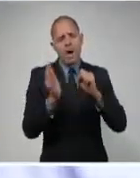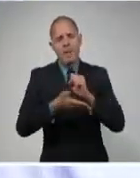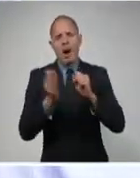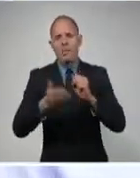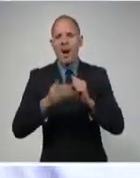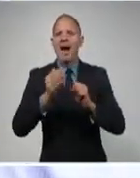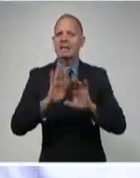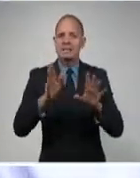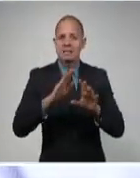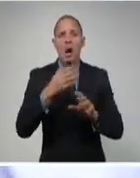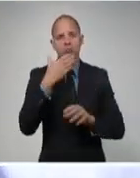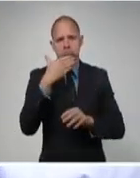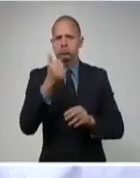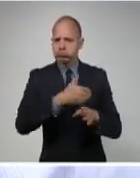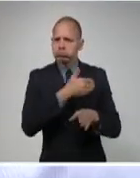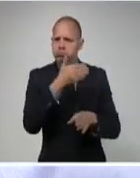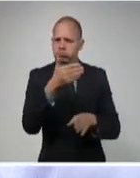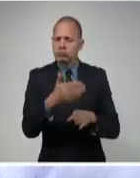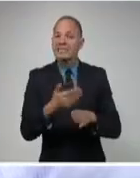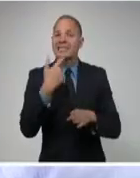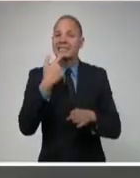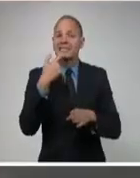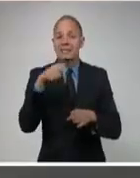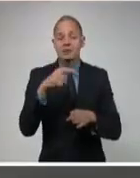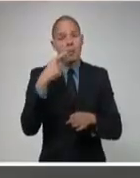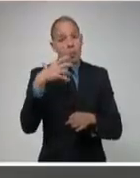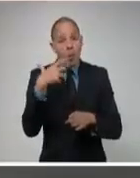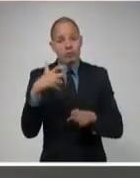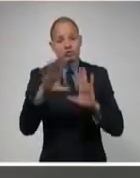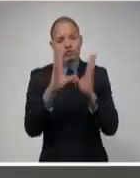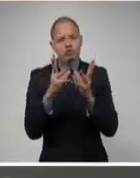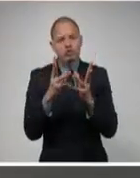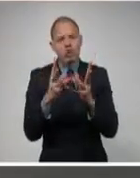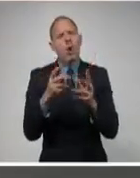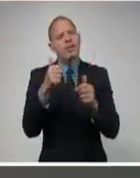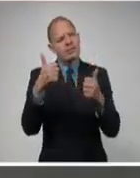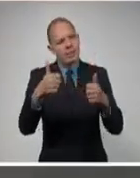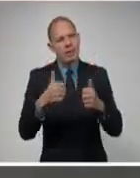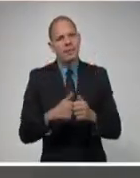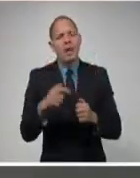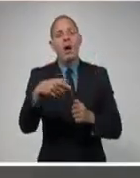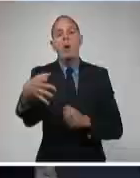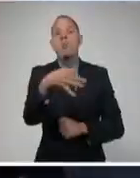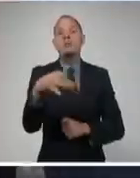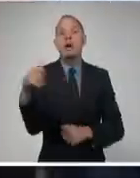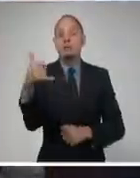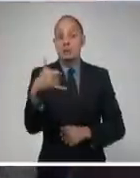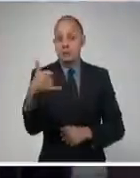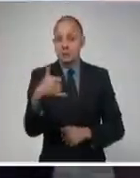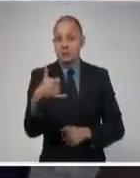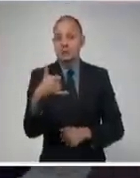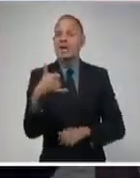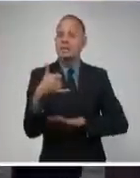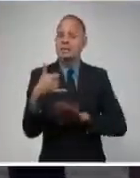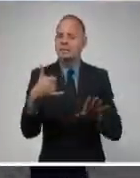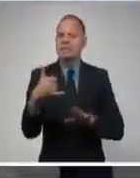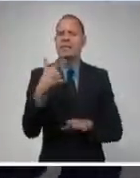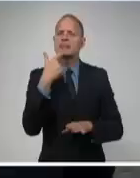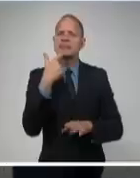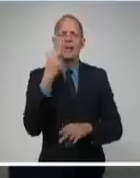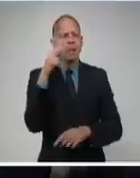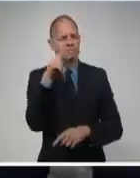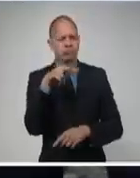contienda corta y eficiente. Durante este recorrido por el Central Uruguay de Jatibonico, el también miembro del Buró Político del